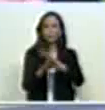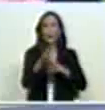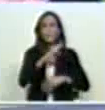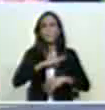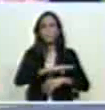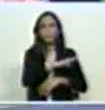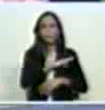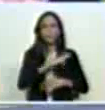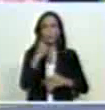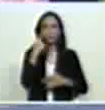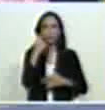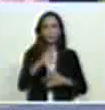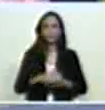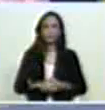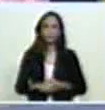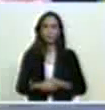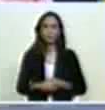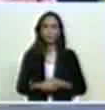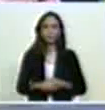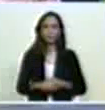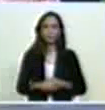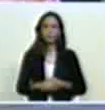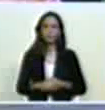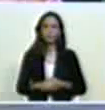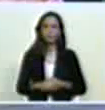la misión negra hipólita adelante